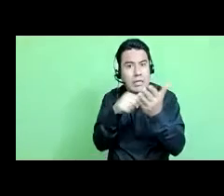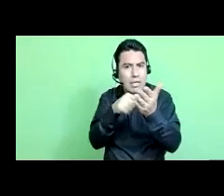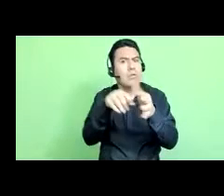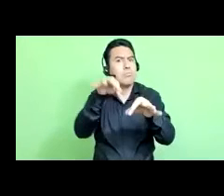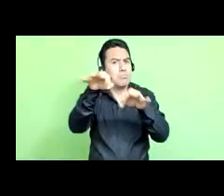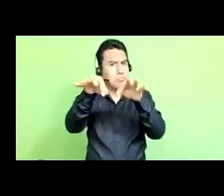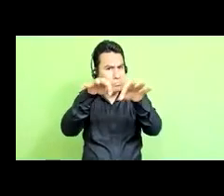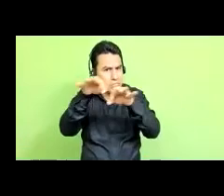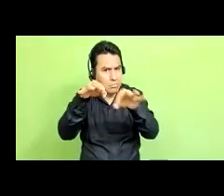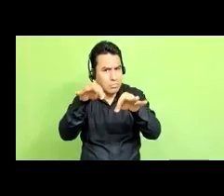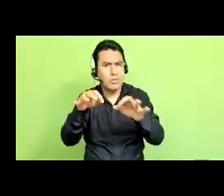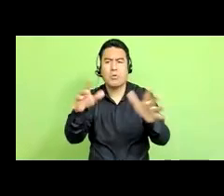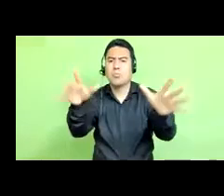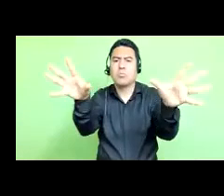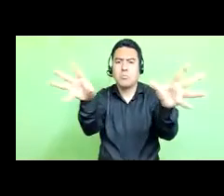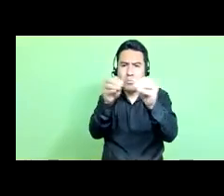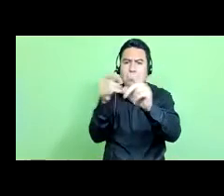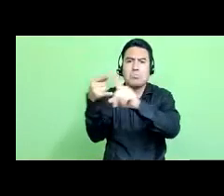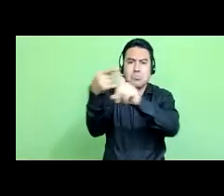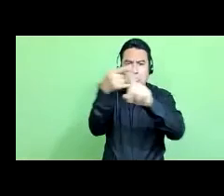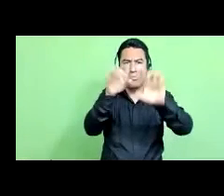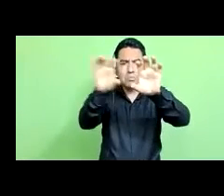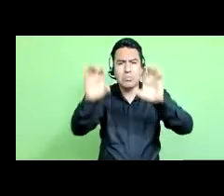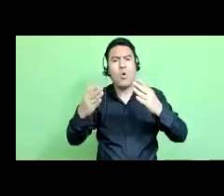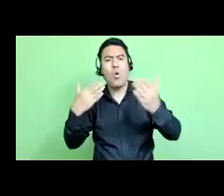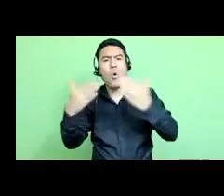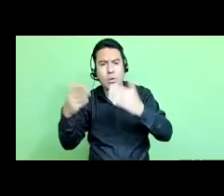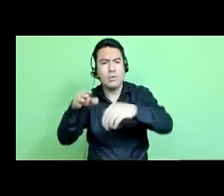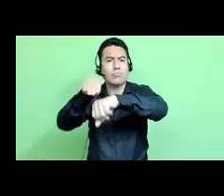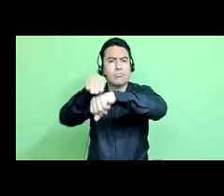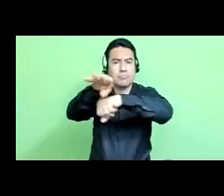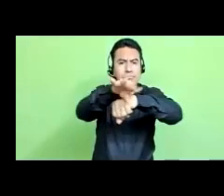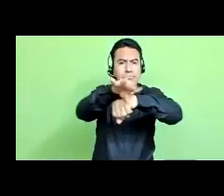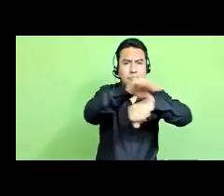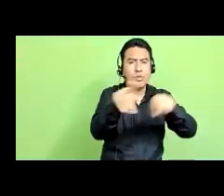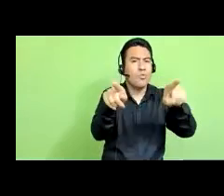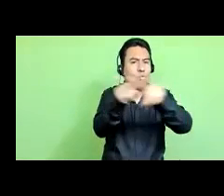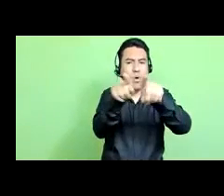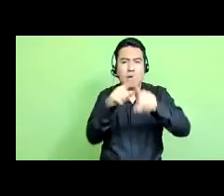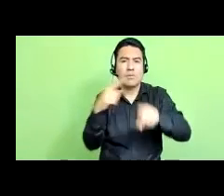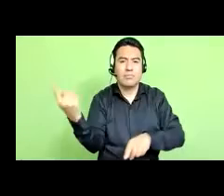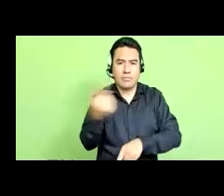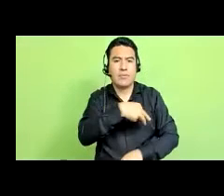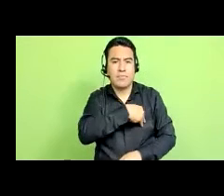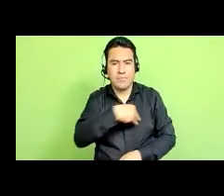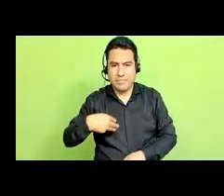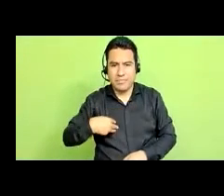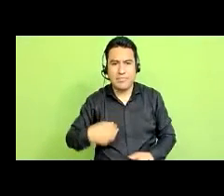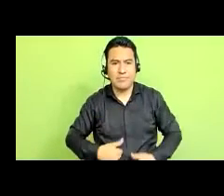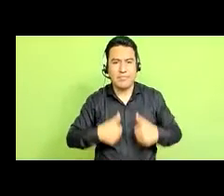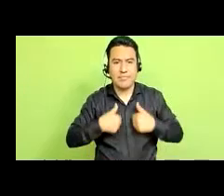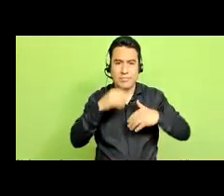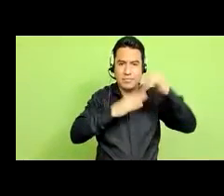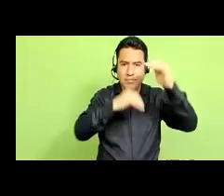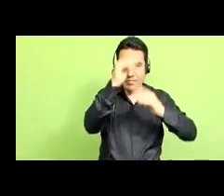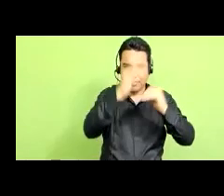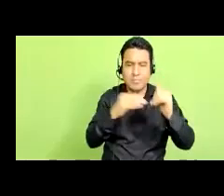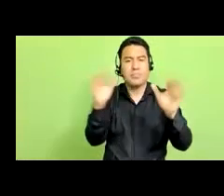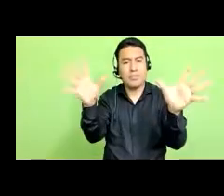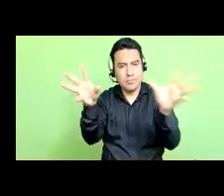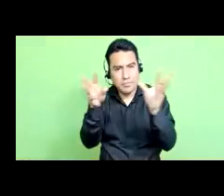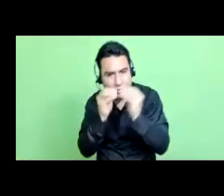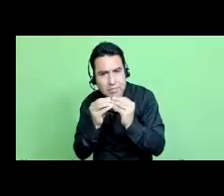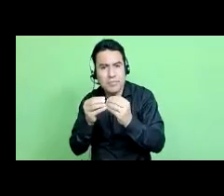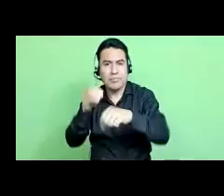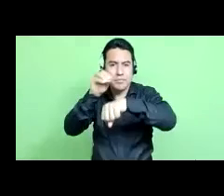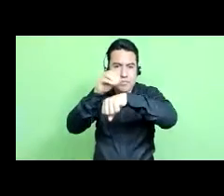charlas incitación a ecuaciones progresivo igual que nosotros como ministerio nosotros como ministerios también realizamos este